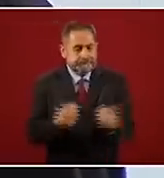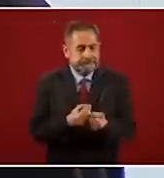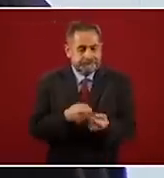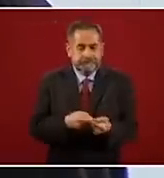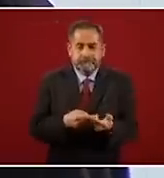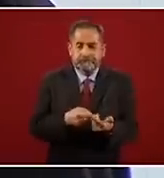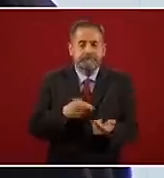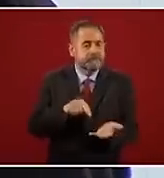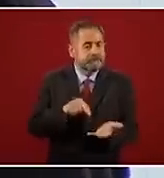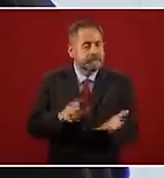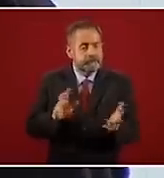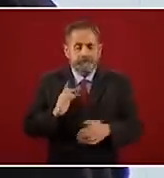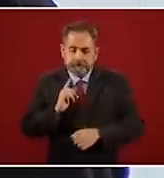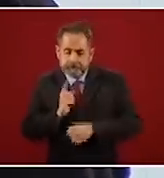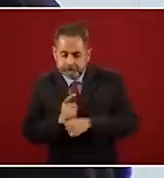interpretación